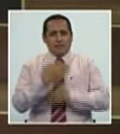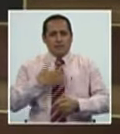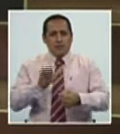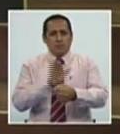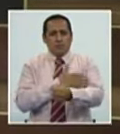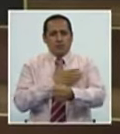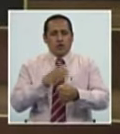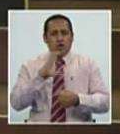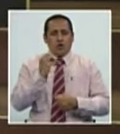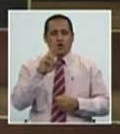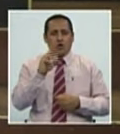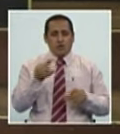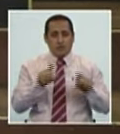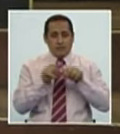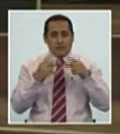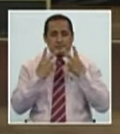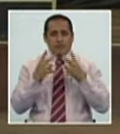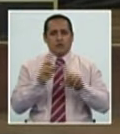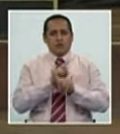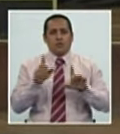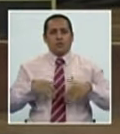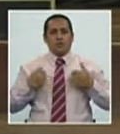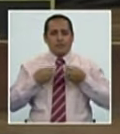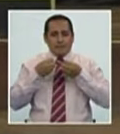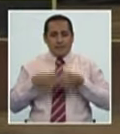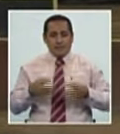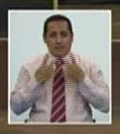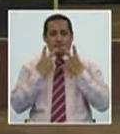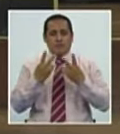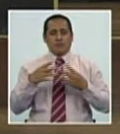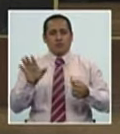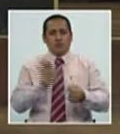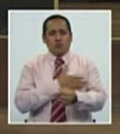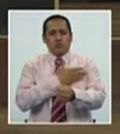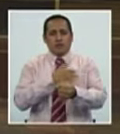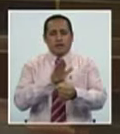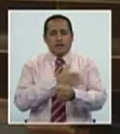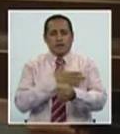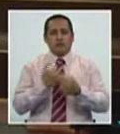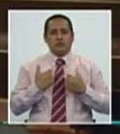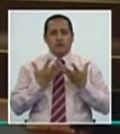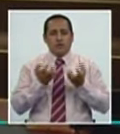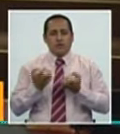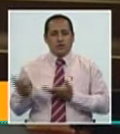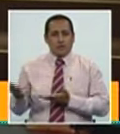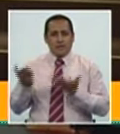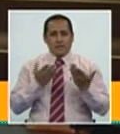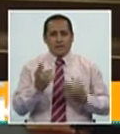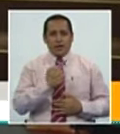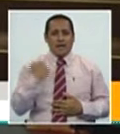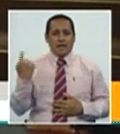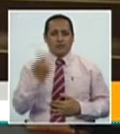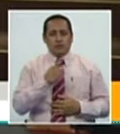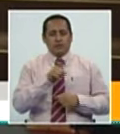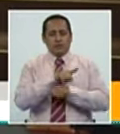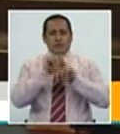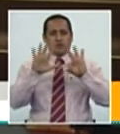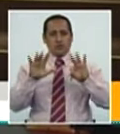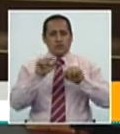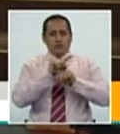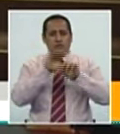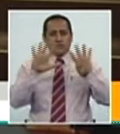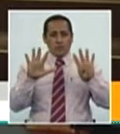y coros en vivo, así que no pueden perderse este gran musical. Y quiero invitarlos a todos este 18